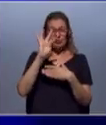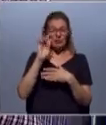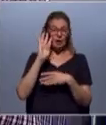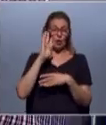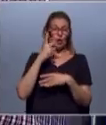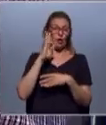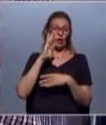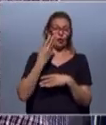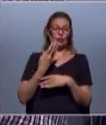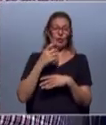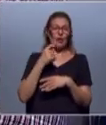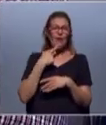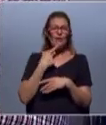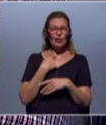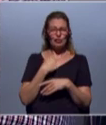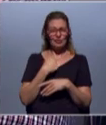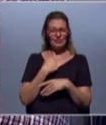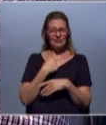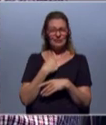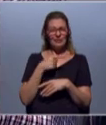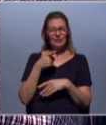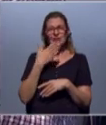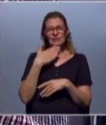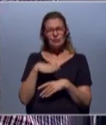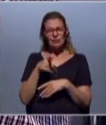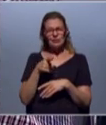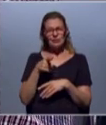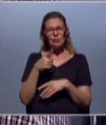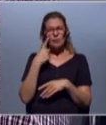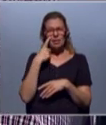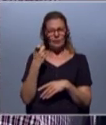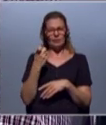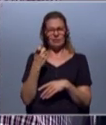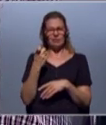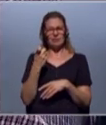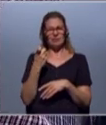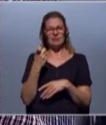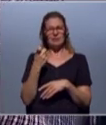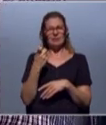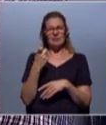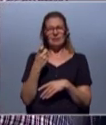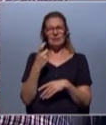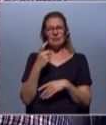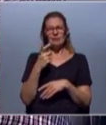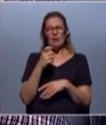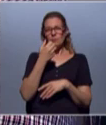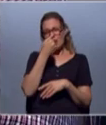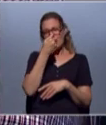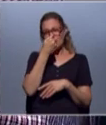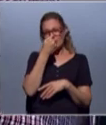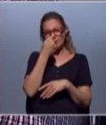salvó que no sabían quién era este entonces está ahí yo me di cuenta del valor de un audio